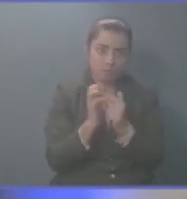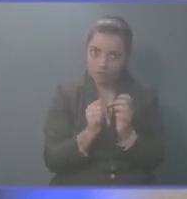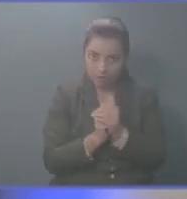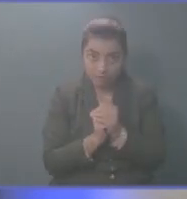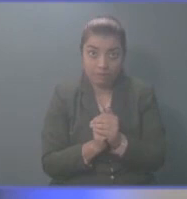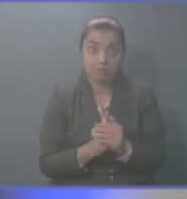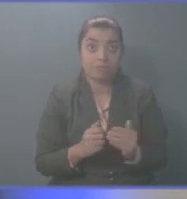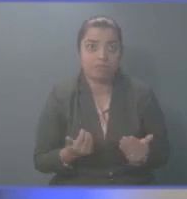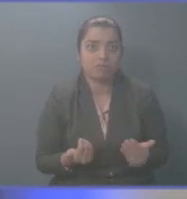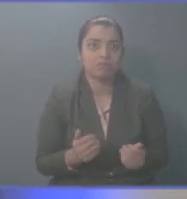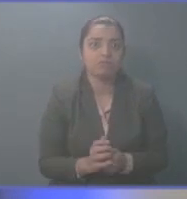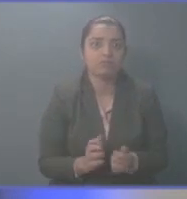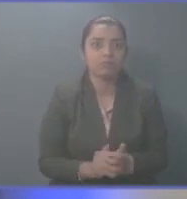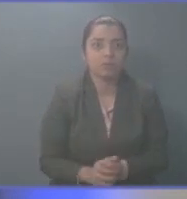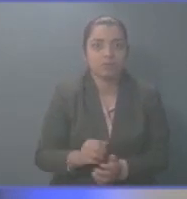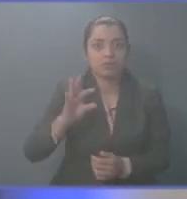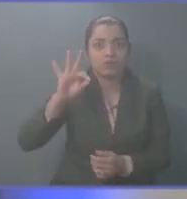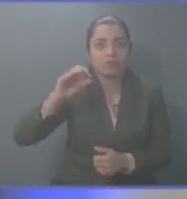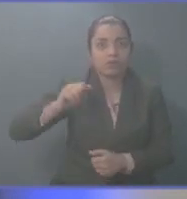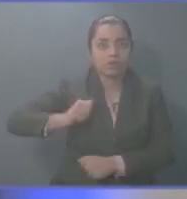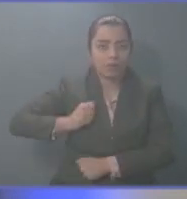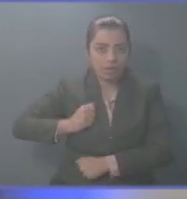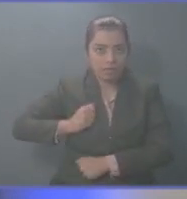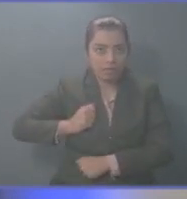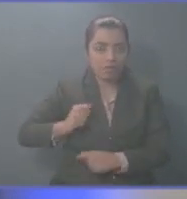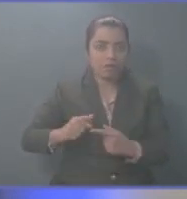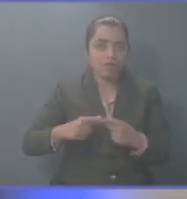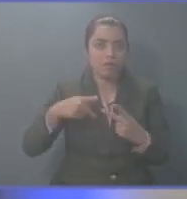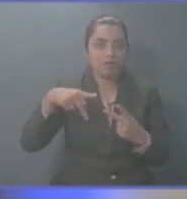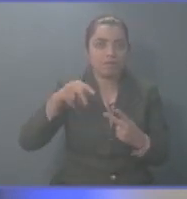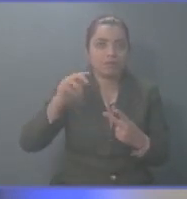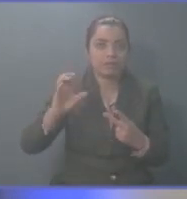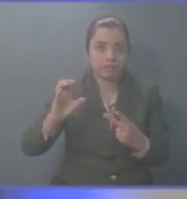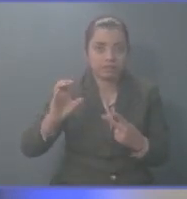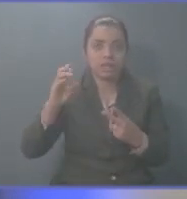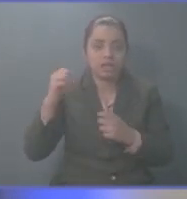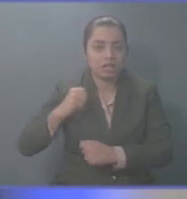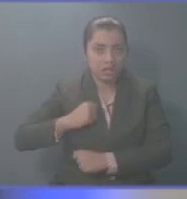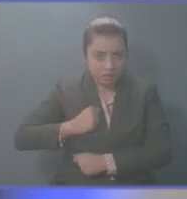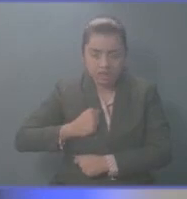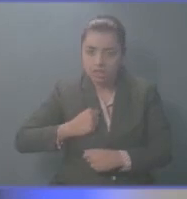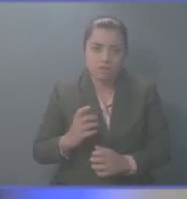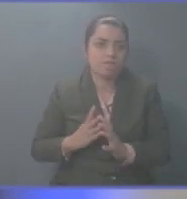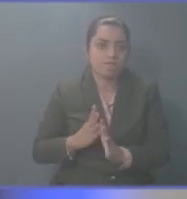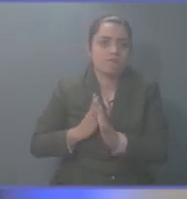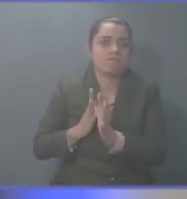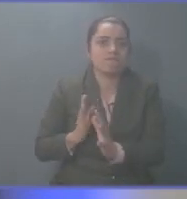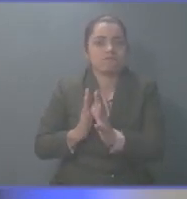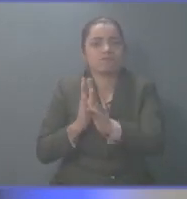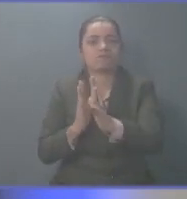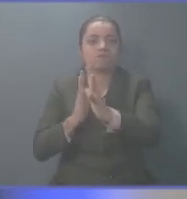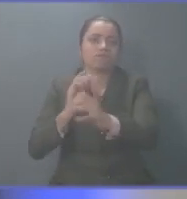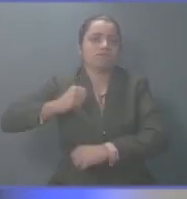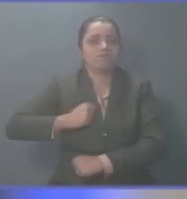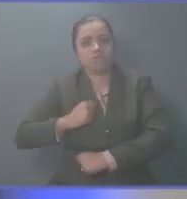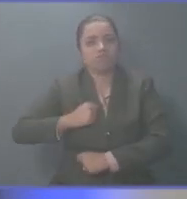que personal de la Fuerza Armada, personal de la Policía Nacional Civil ingresan al Salón Azul